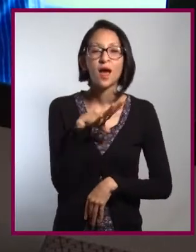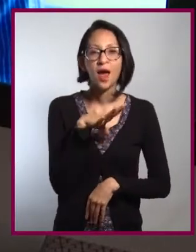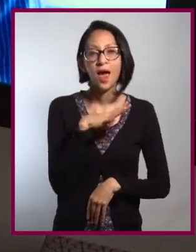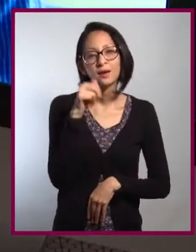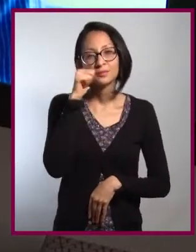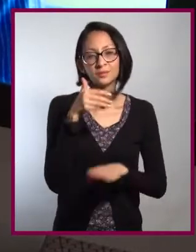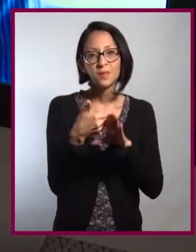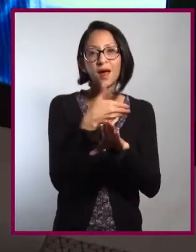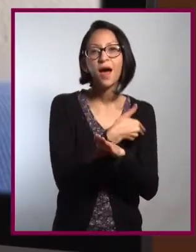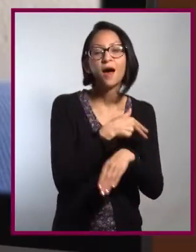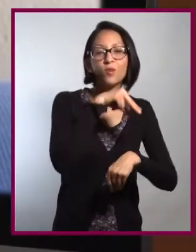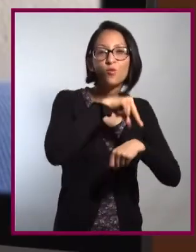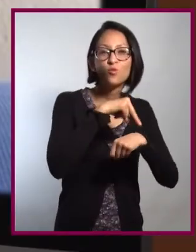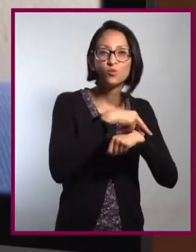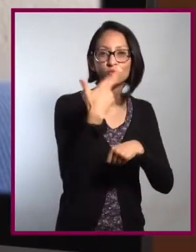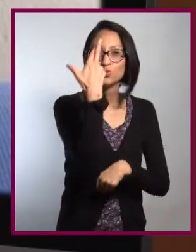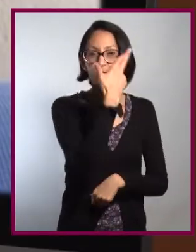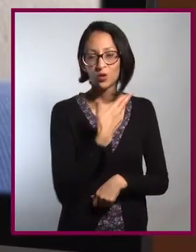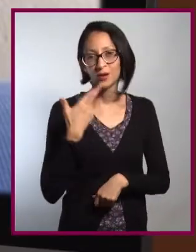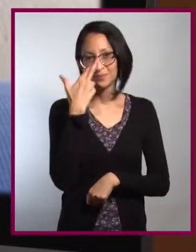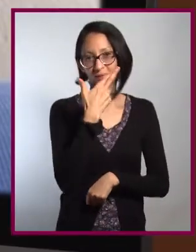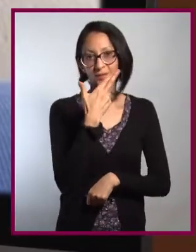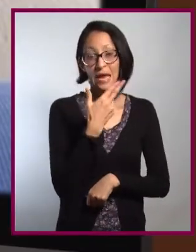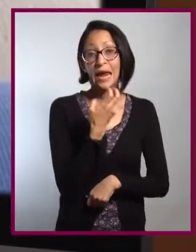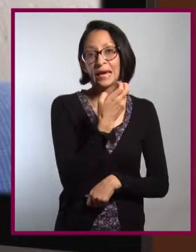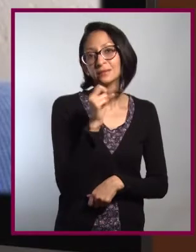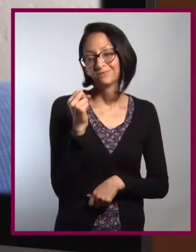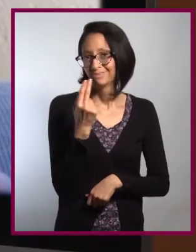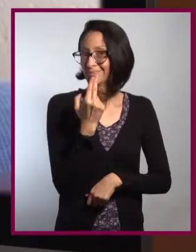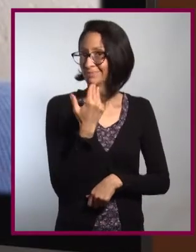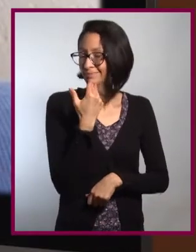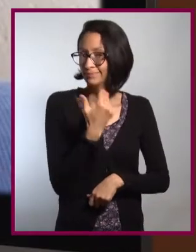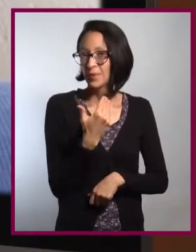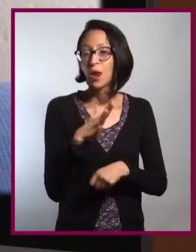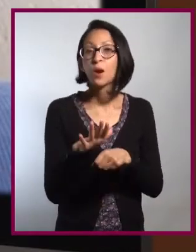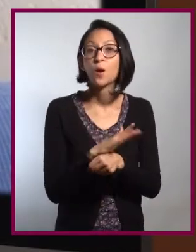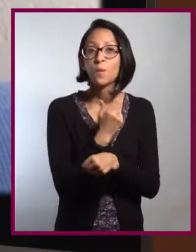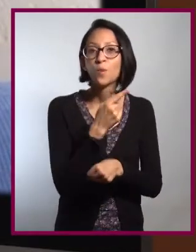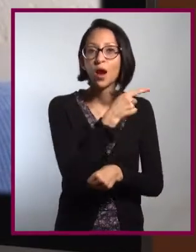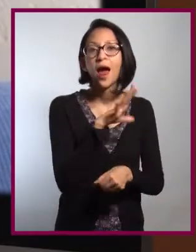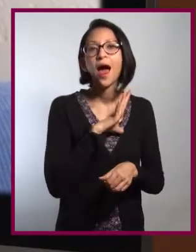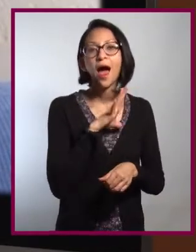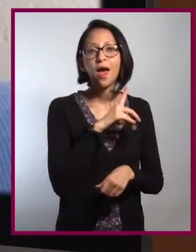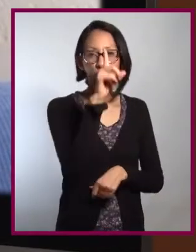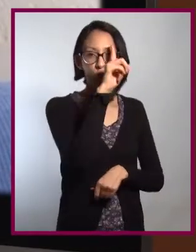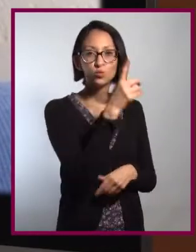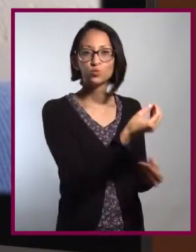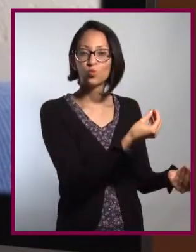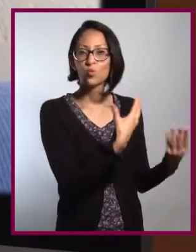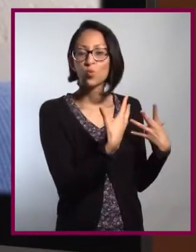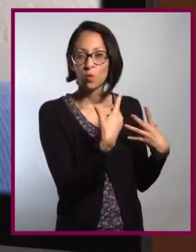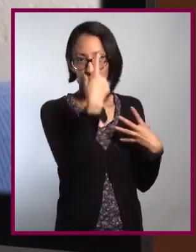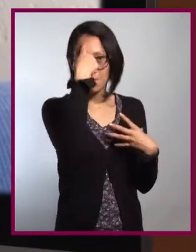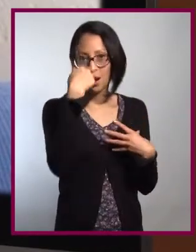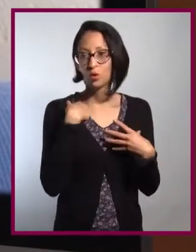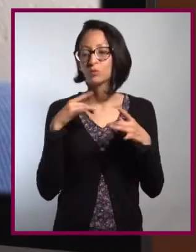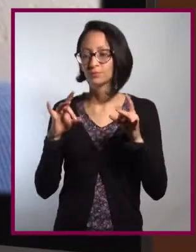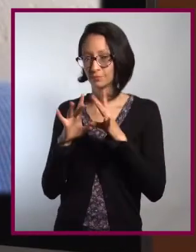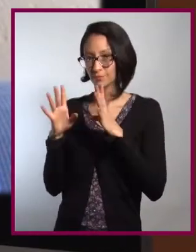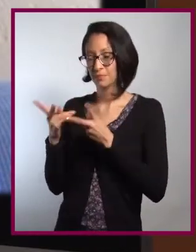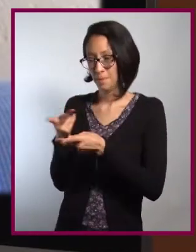médica antes de viajar. Entonces, esto es afortunado porque ya vienen instruidos acerca de los riesgos que pueden enfrentar. Sin